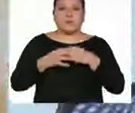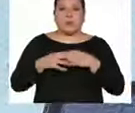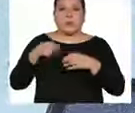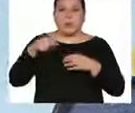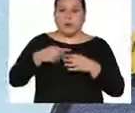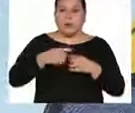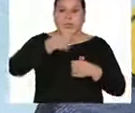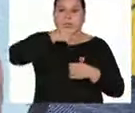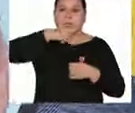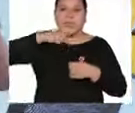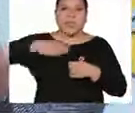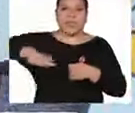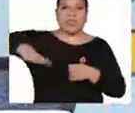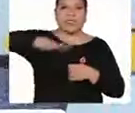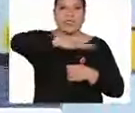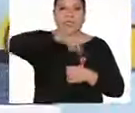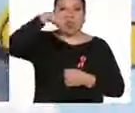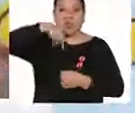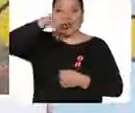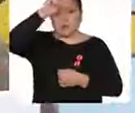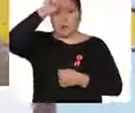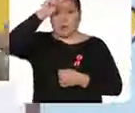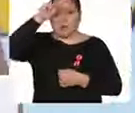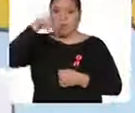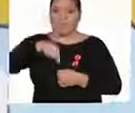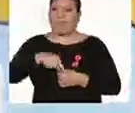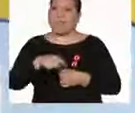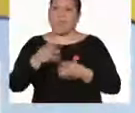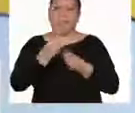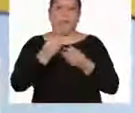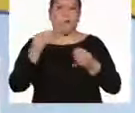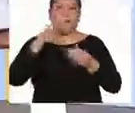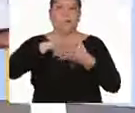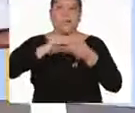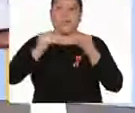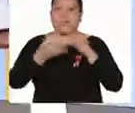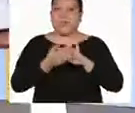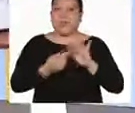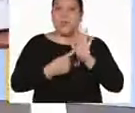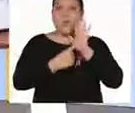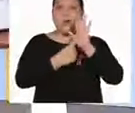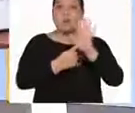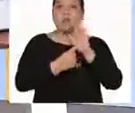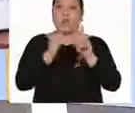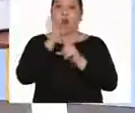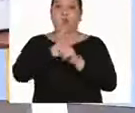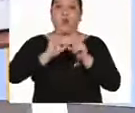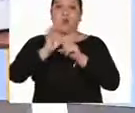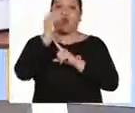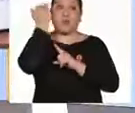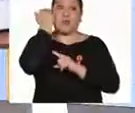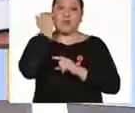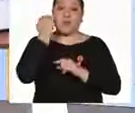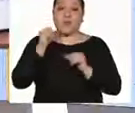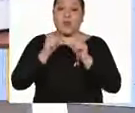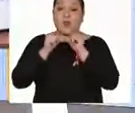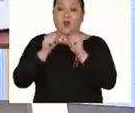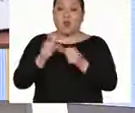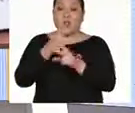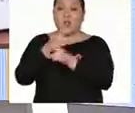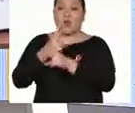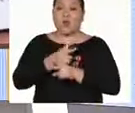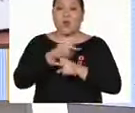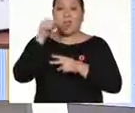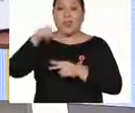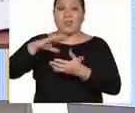Las arenas del desierto peruano están todavía llenas de historia, de rastros de culturas antiguas. Para aprender y preservar esa historia, me